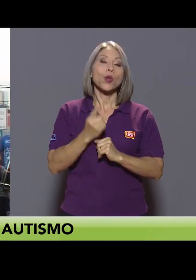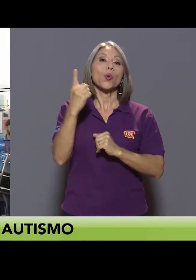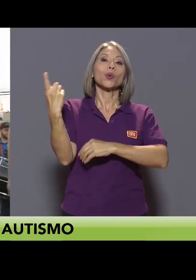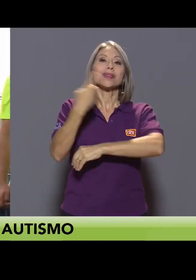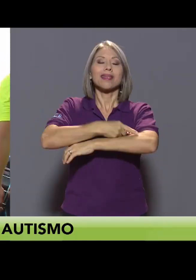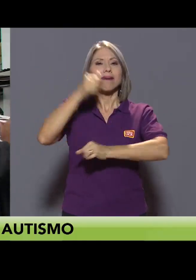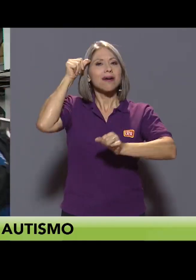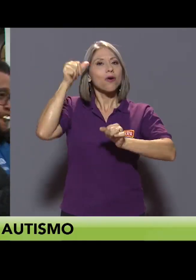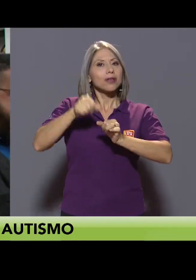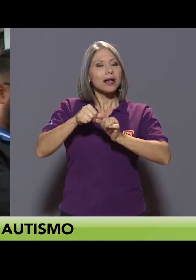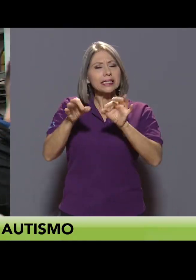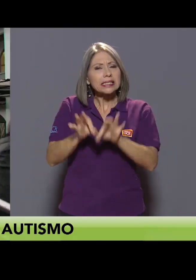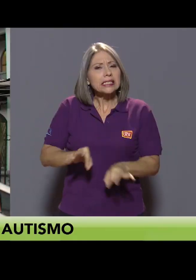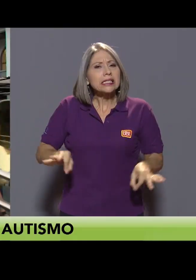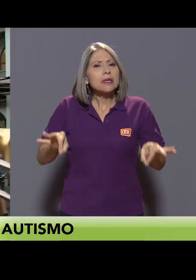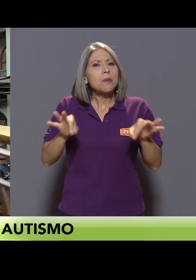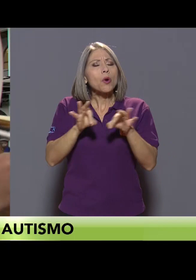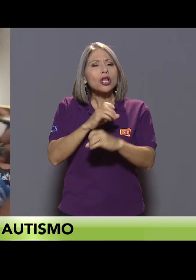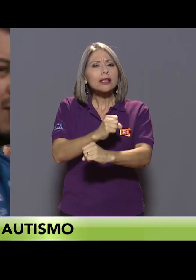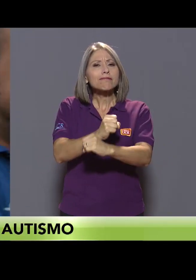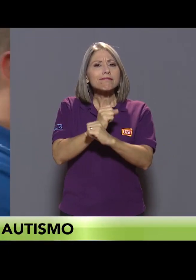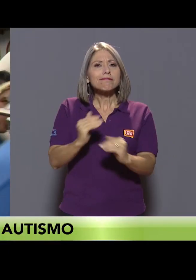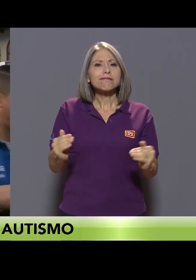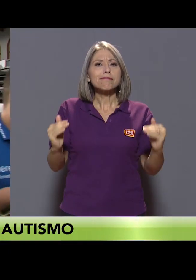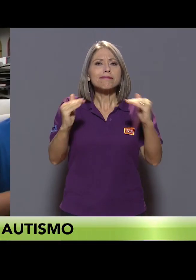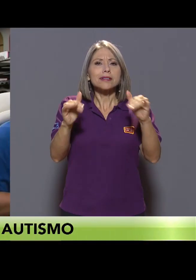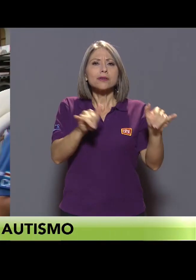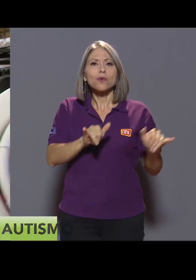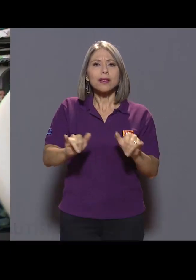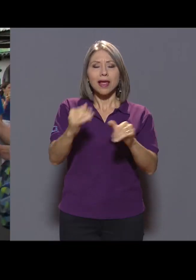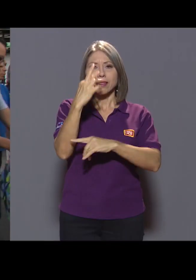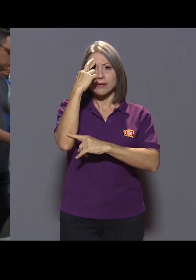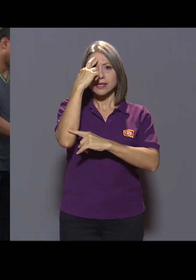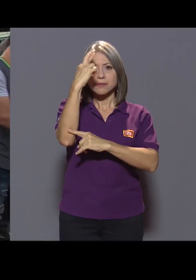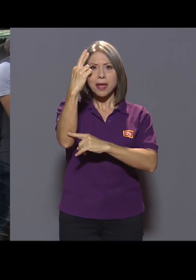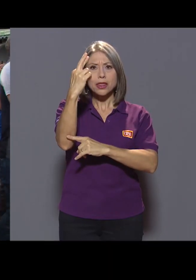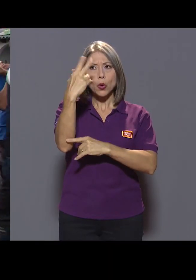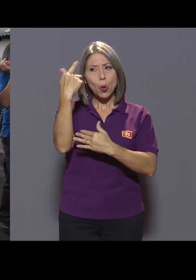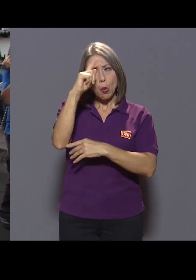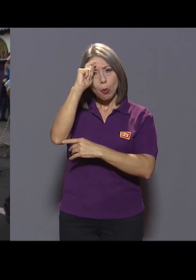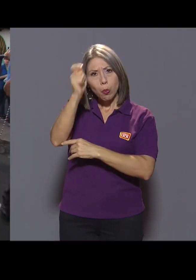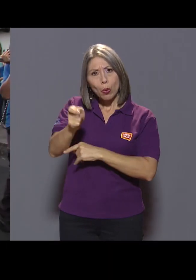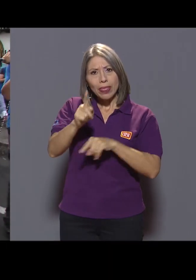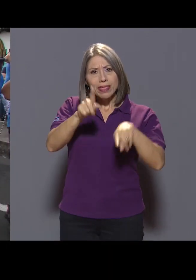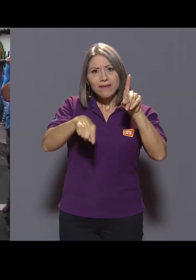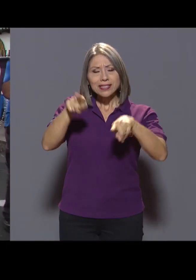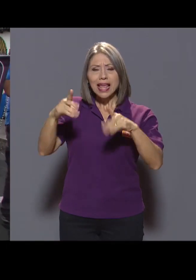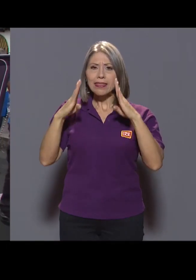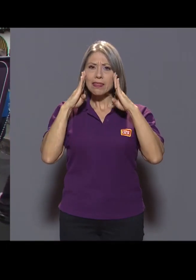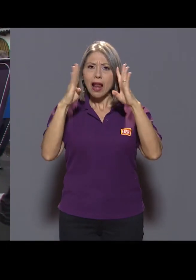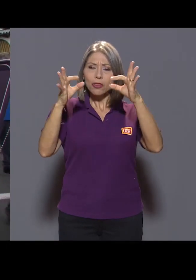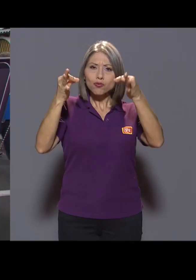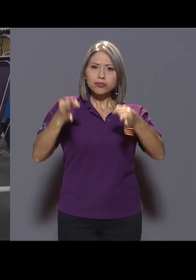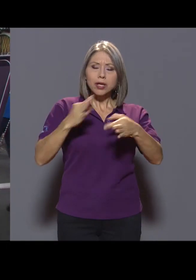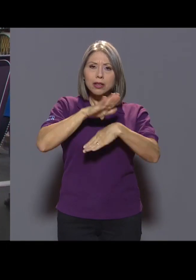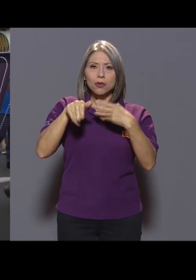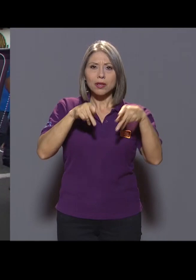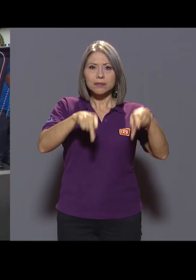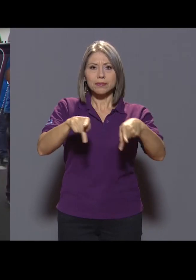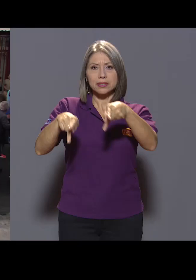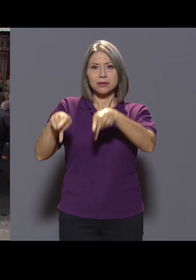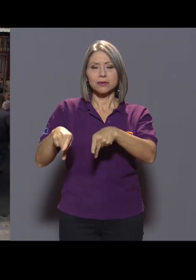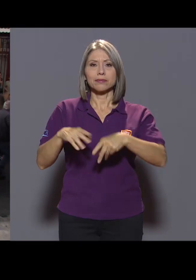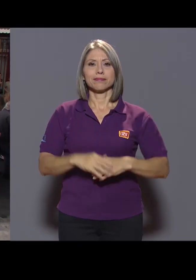recordar la importancia de garantizar la igualdad, respeto, enaltecer la diversidad y el trato digno hacia todas las personas.